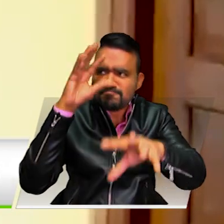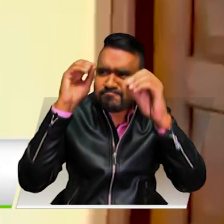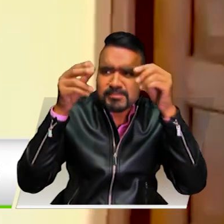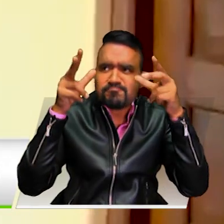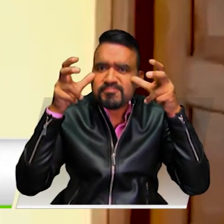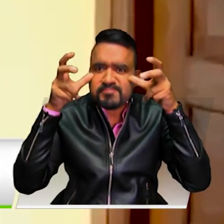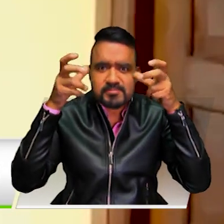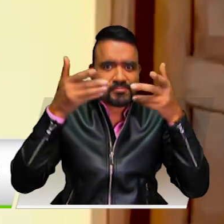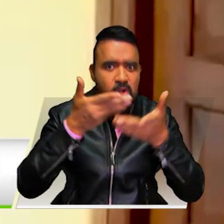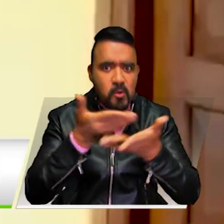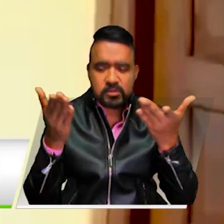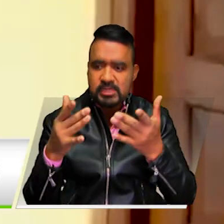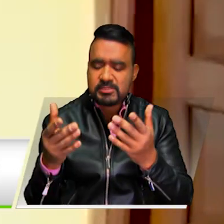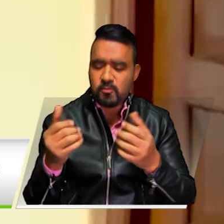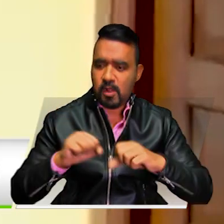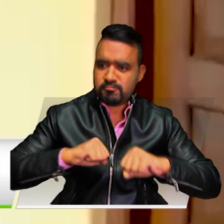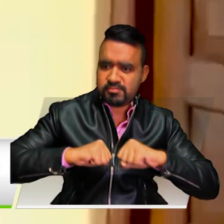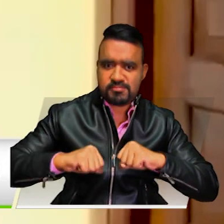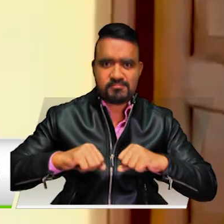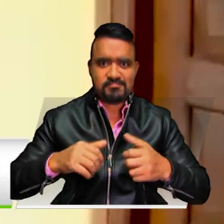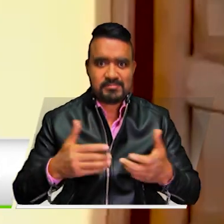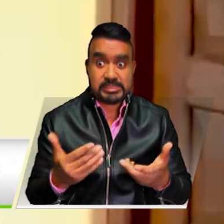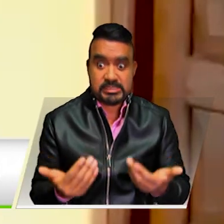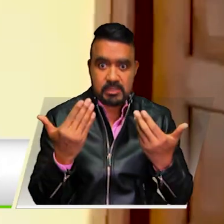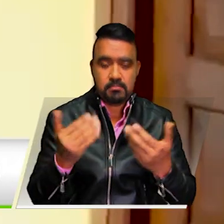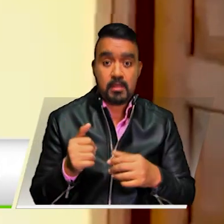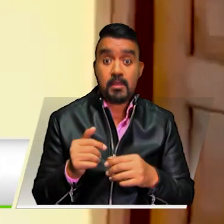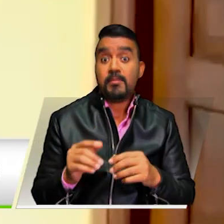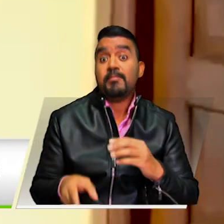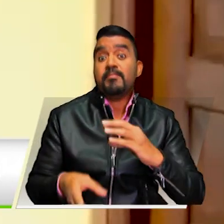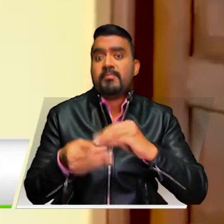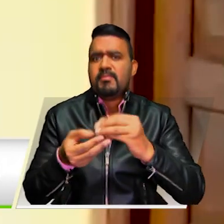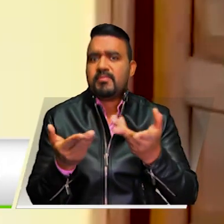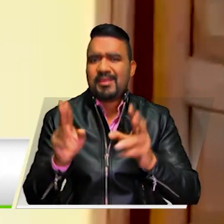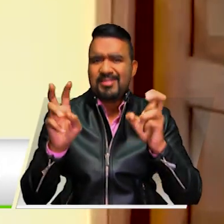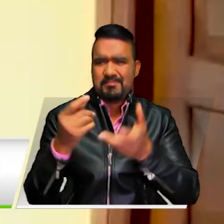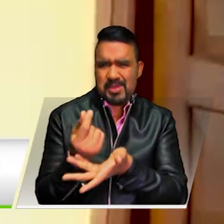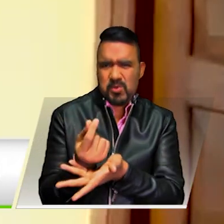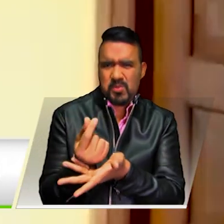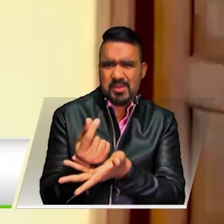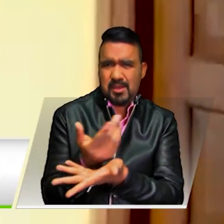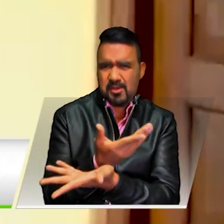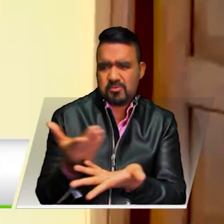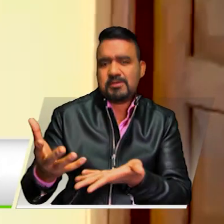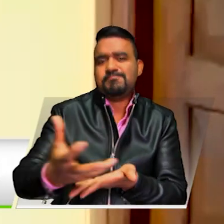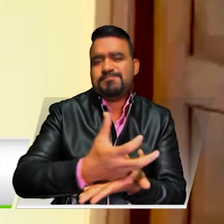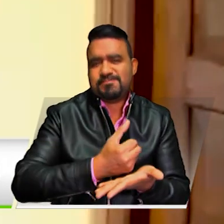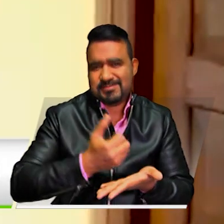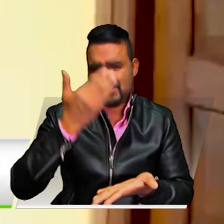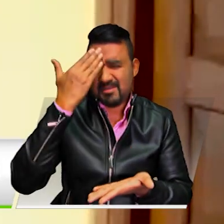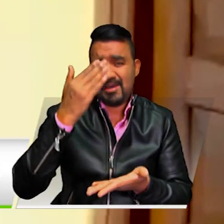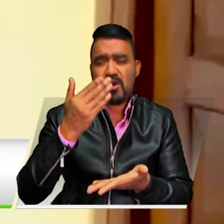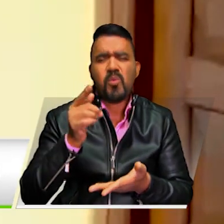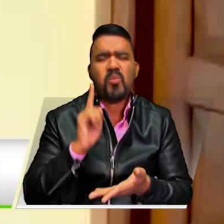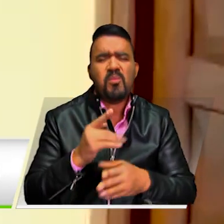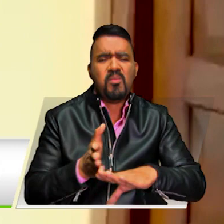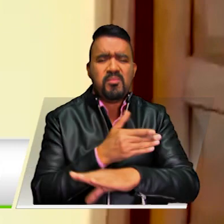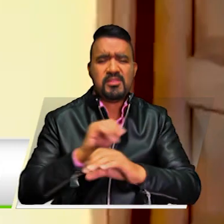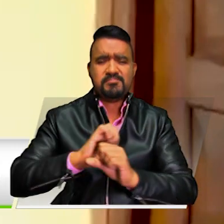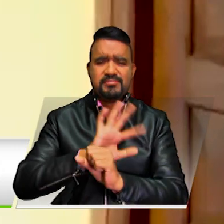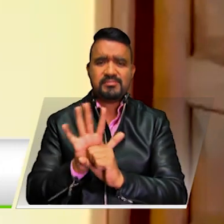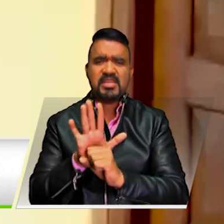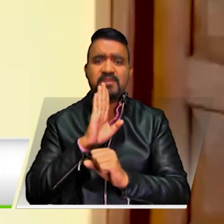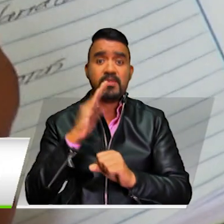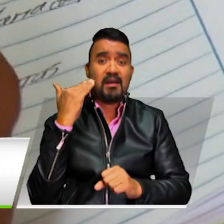la reactivación económica porque sabemos y entendemos todas las problemáticas más grandes ha sido la pérdida de empleo sobre todo de la